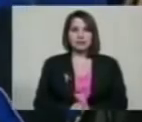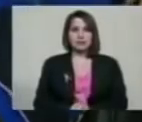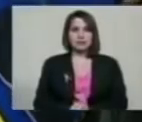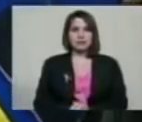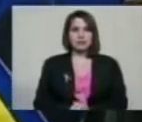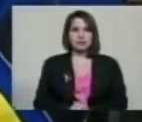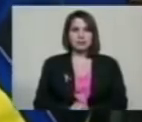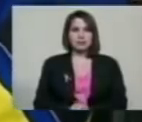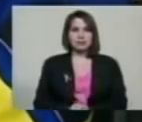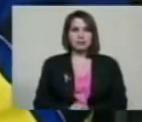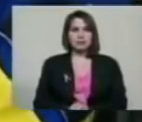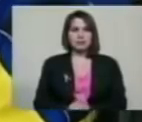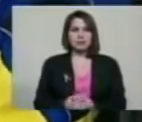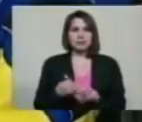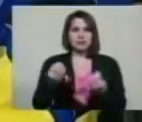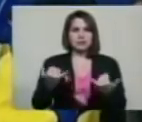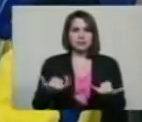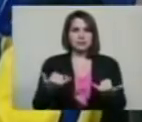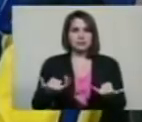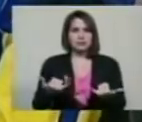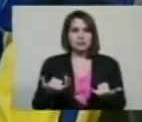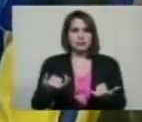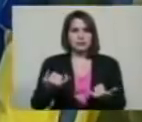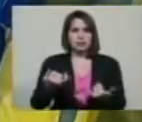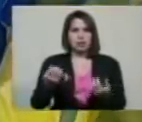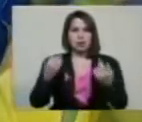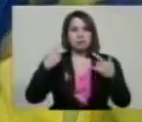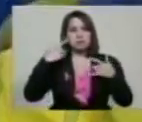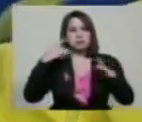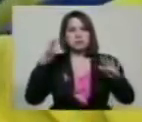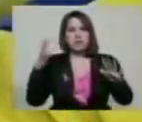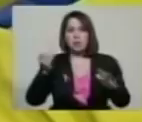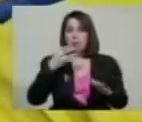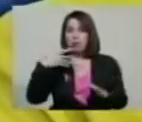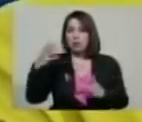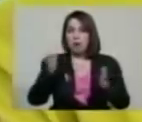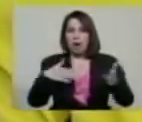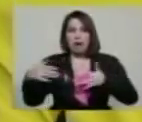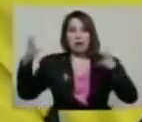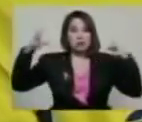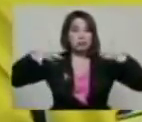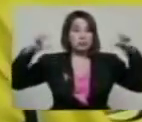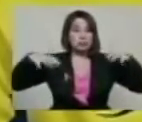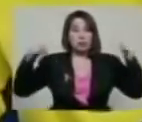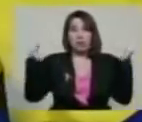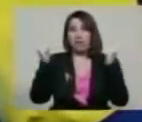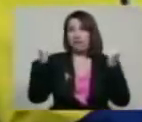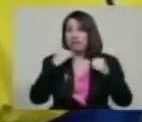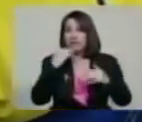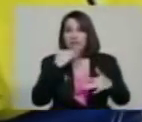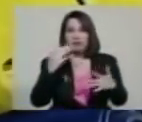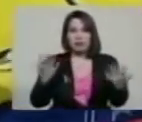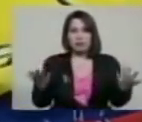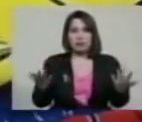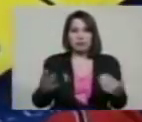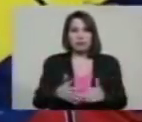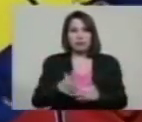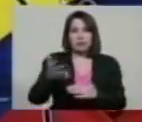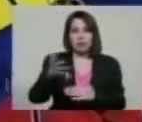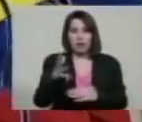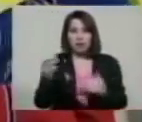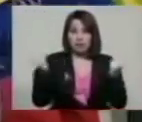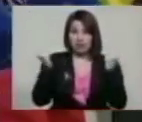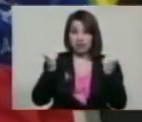días. No sé cómo estaba Buenos Aires, si estaba lluviosa también. Más o menos. ¿Estaba haciendo